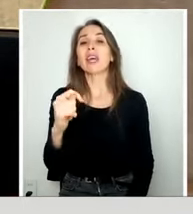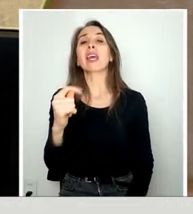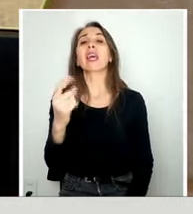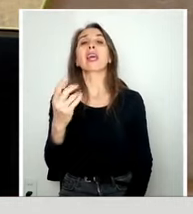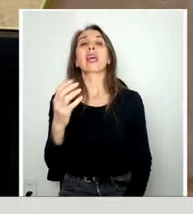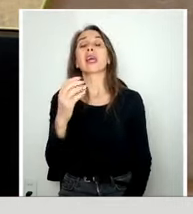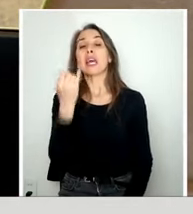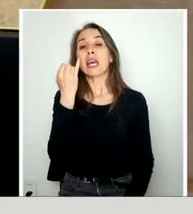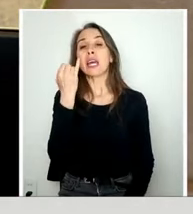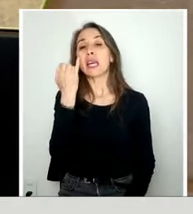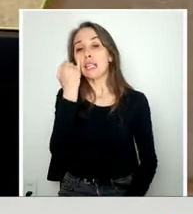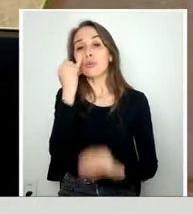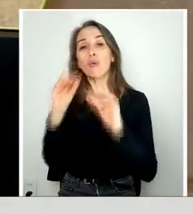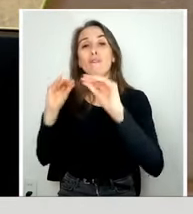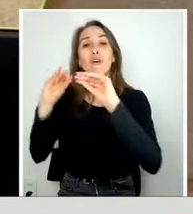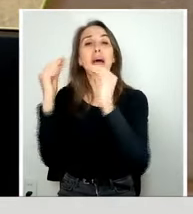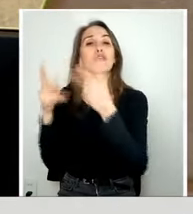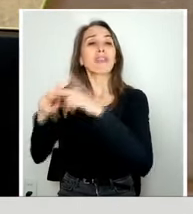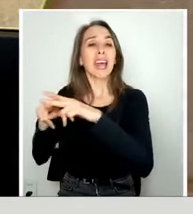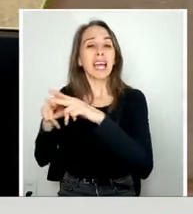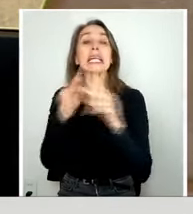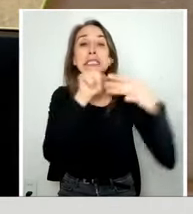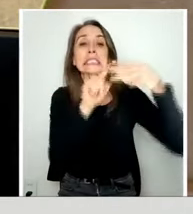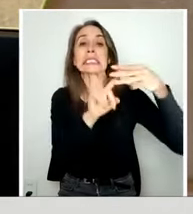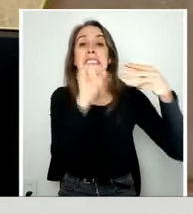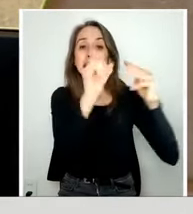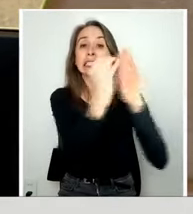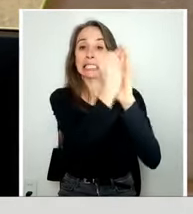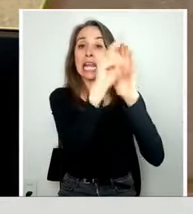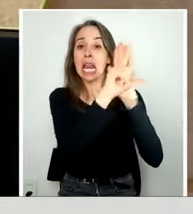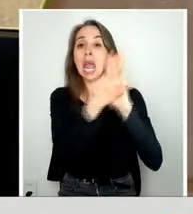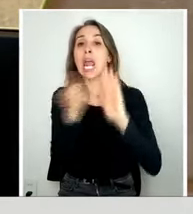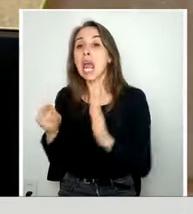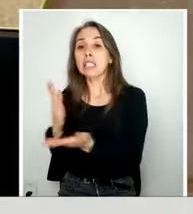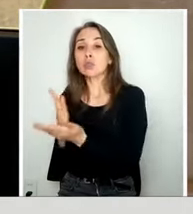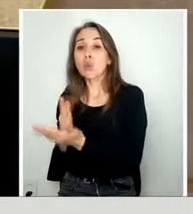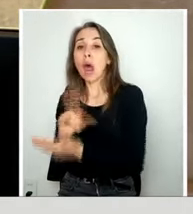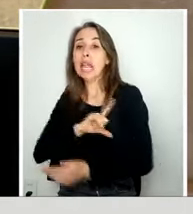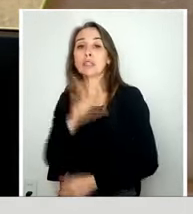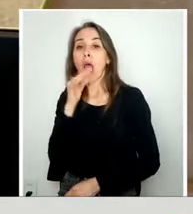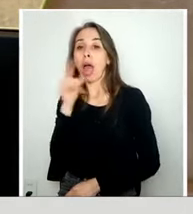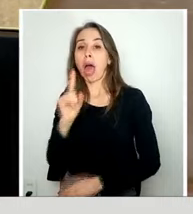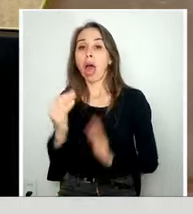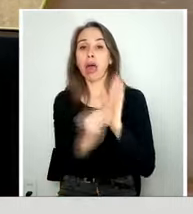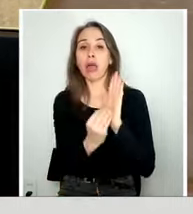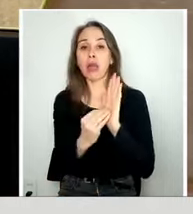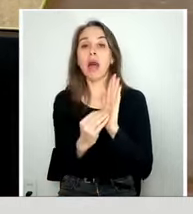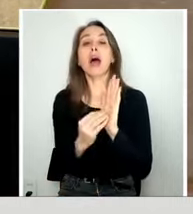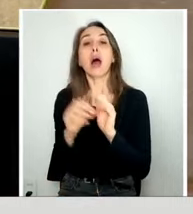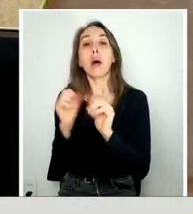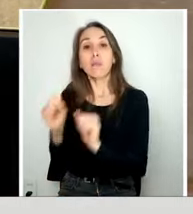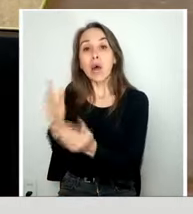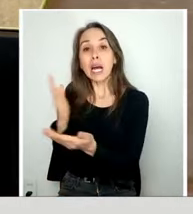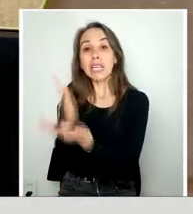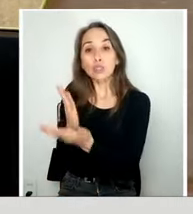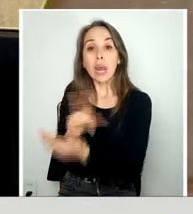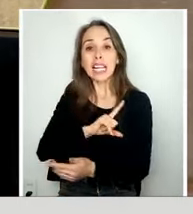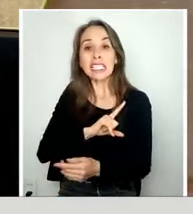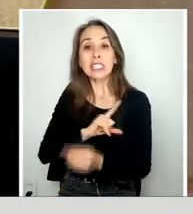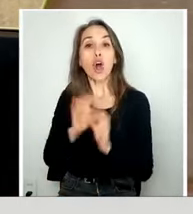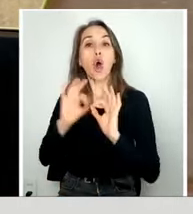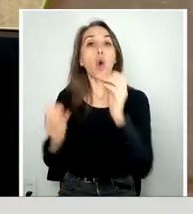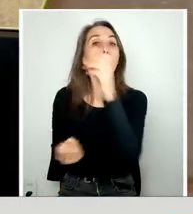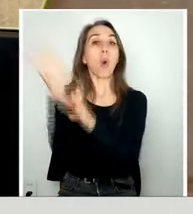además se compatibiliza también con establecimientos que se van a poder crear para deportistas de alto